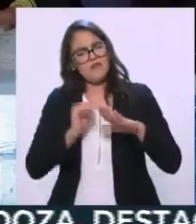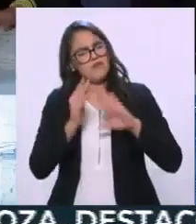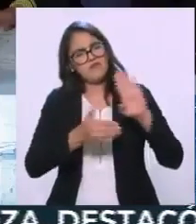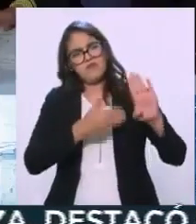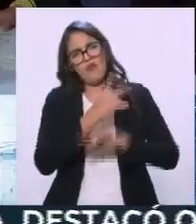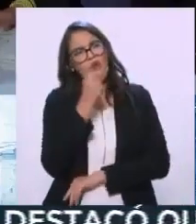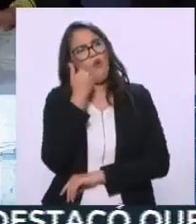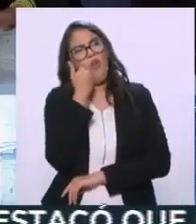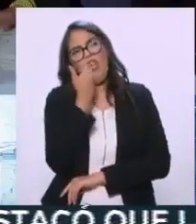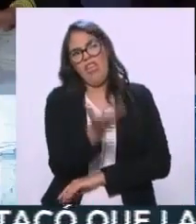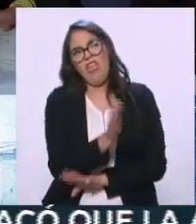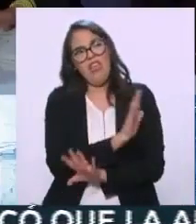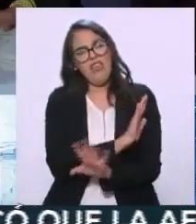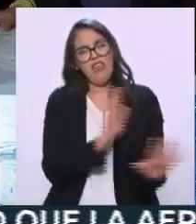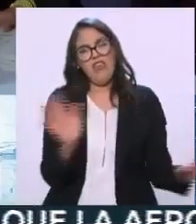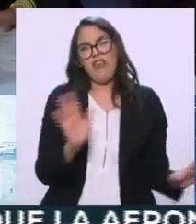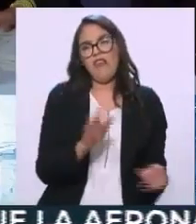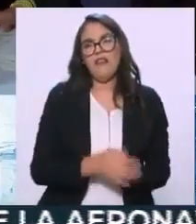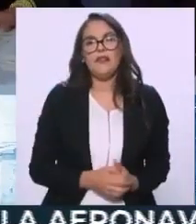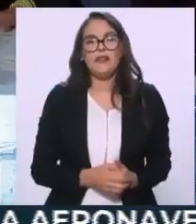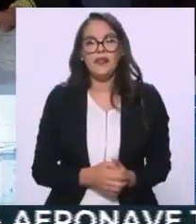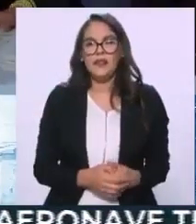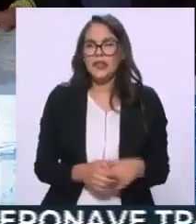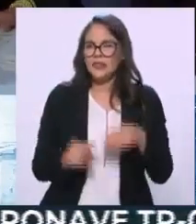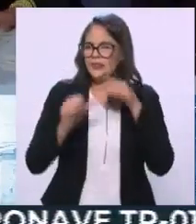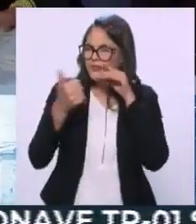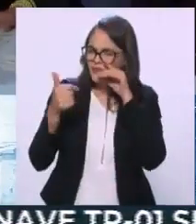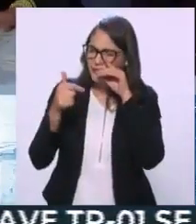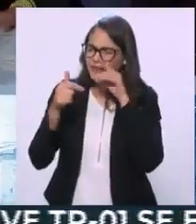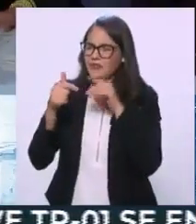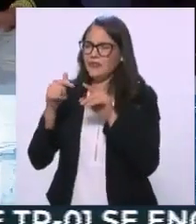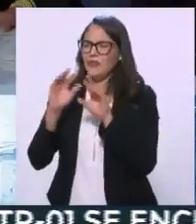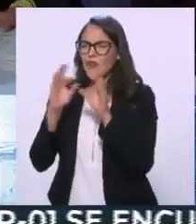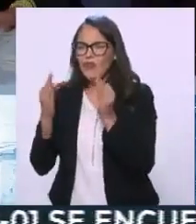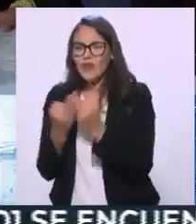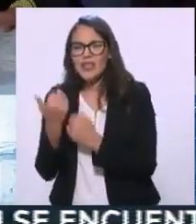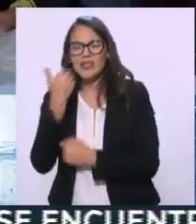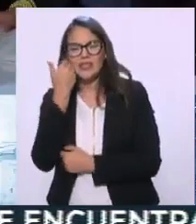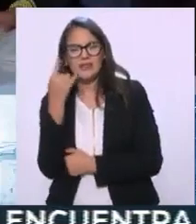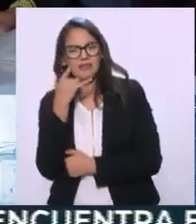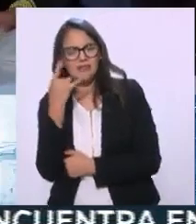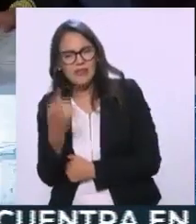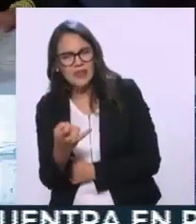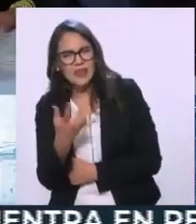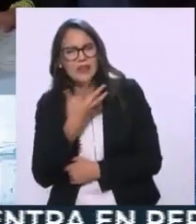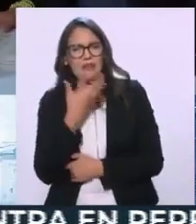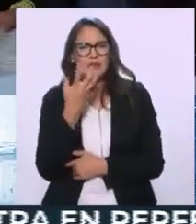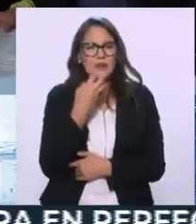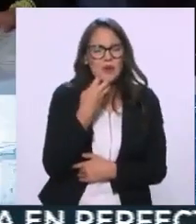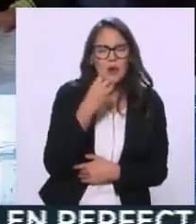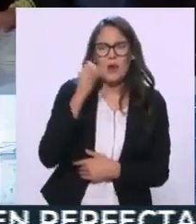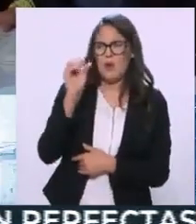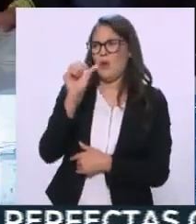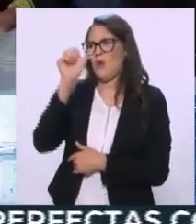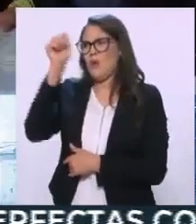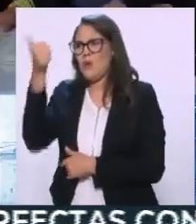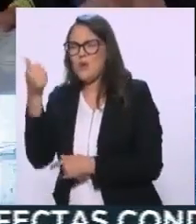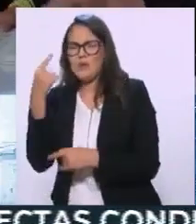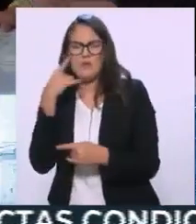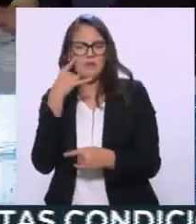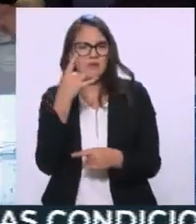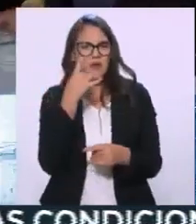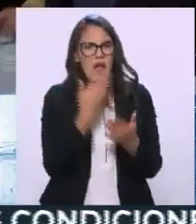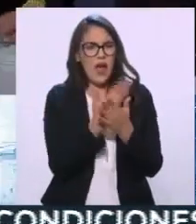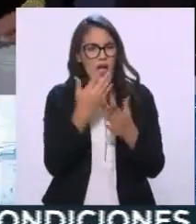unos poderes muy extraños, ellos no lograban definir, podían ser los judíos o Soros o los comunistas, pero el asunto es que la